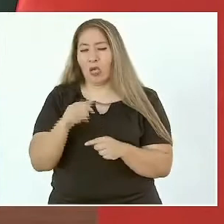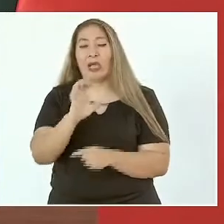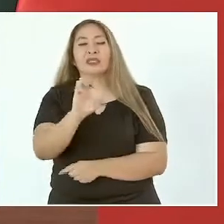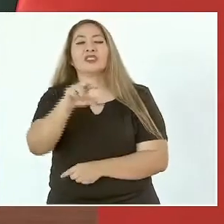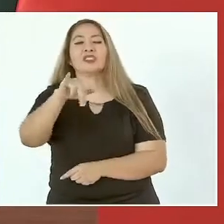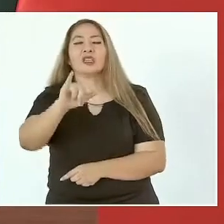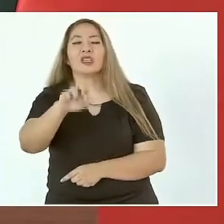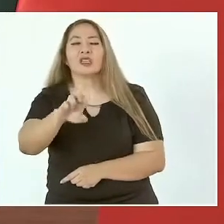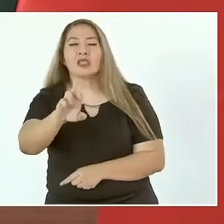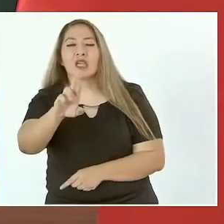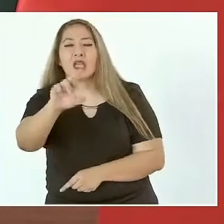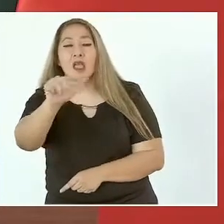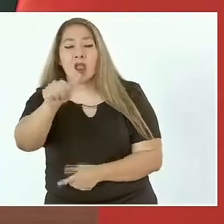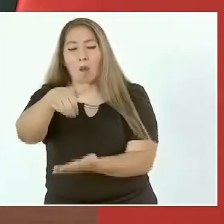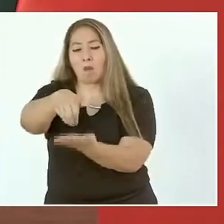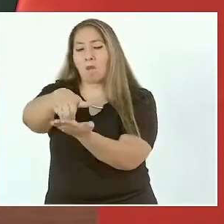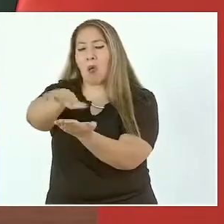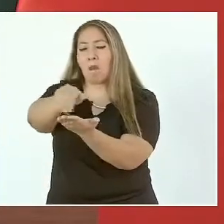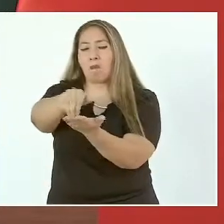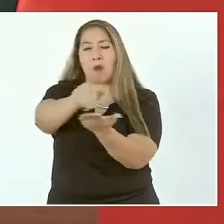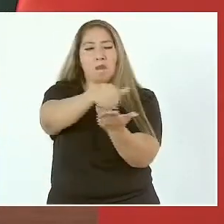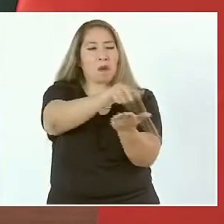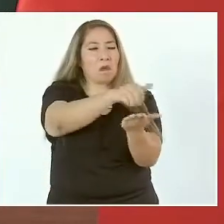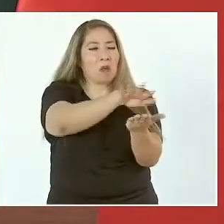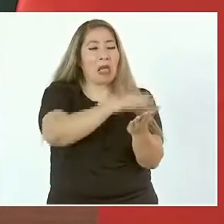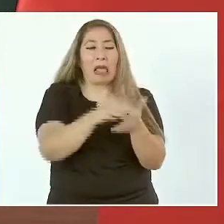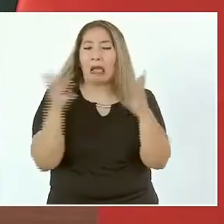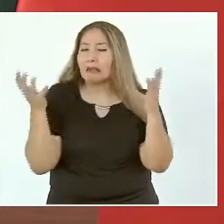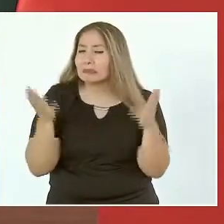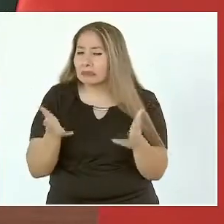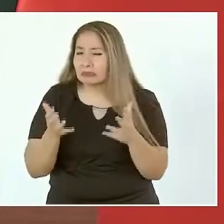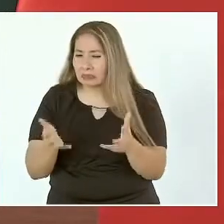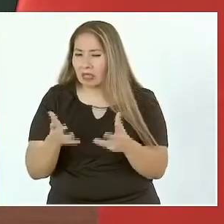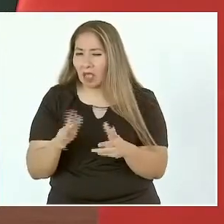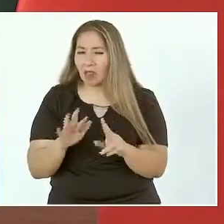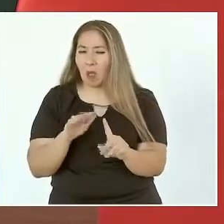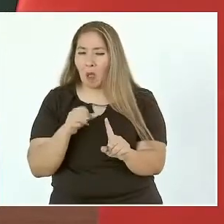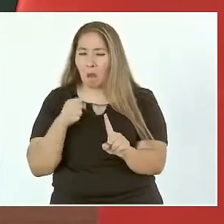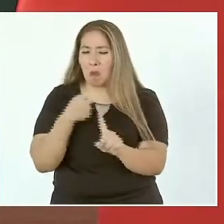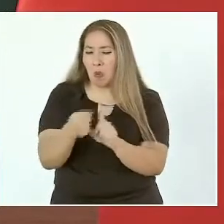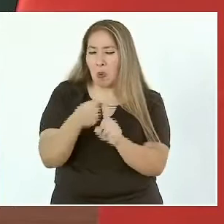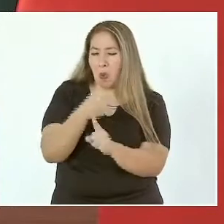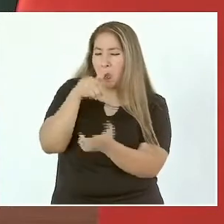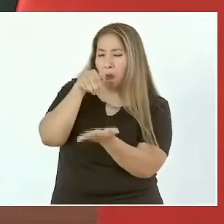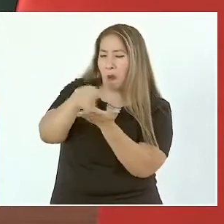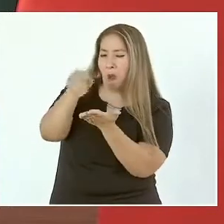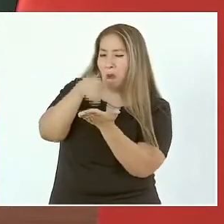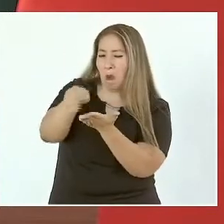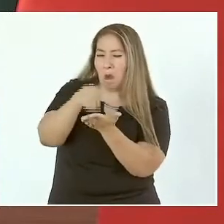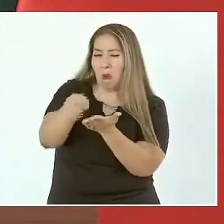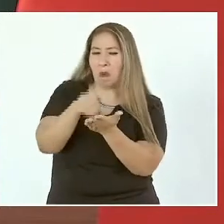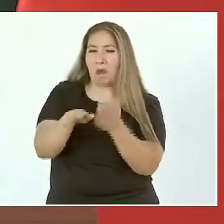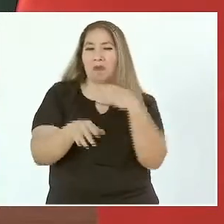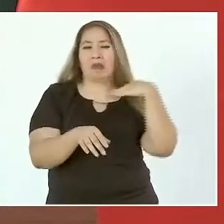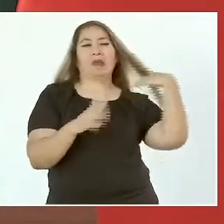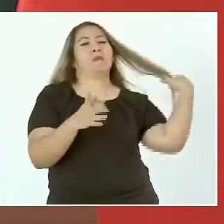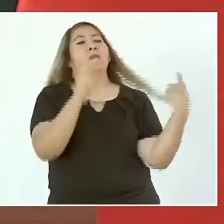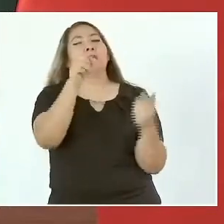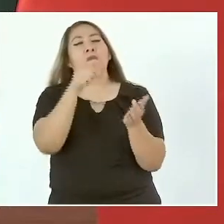de señalarlas y excluirlas, al hacerlas también objeto de agresiones y expulsarlas.